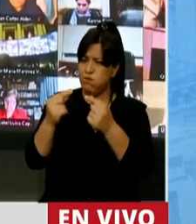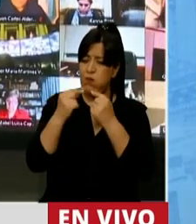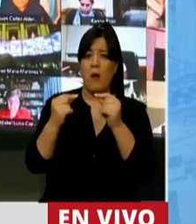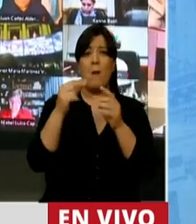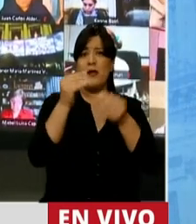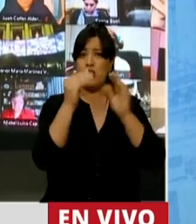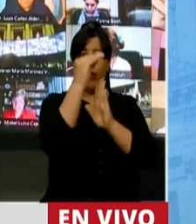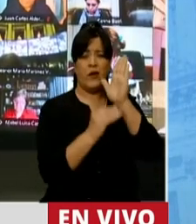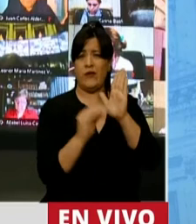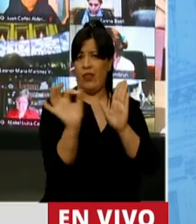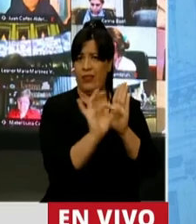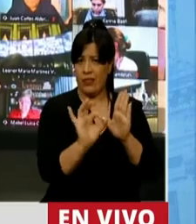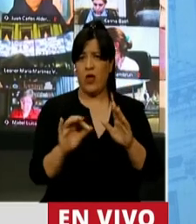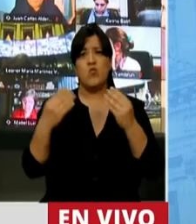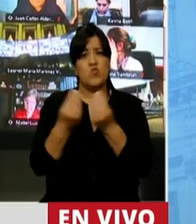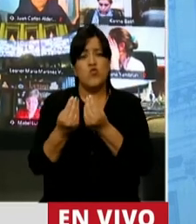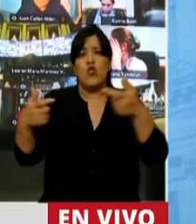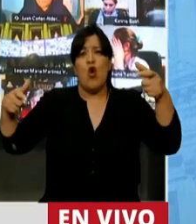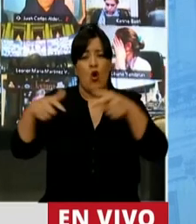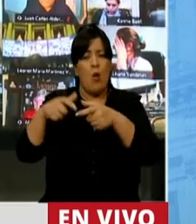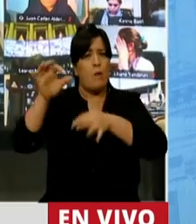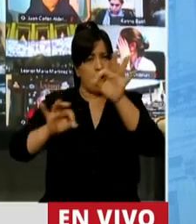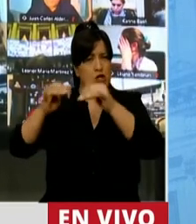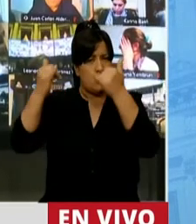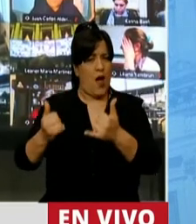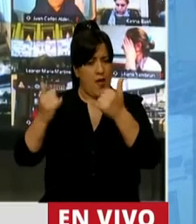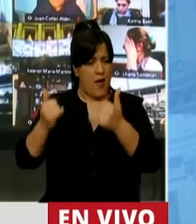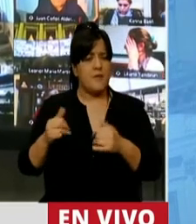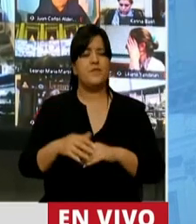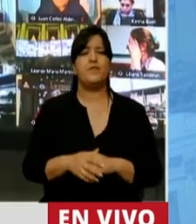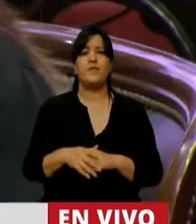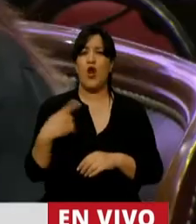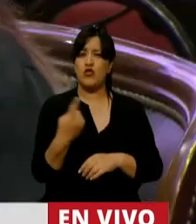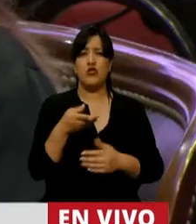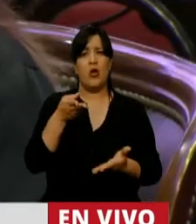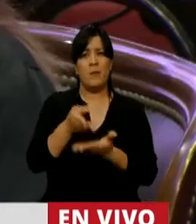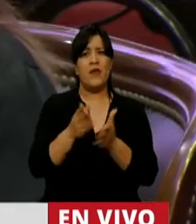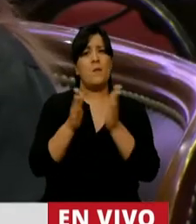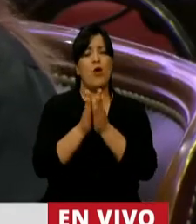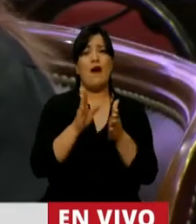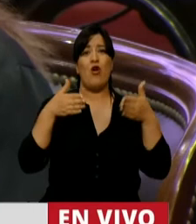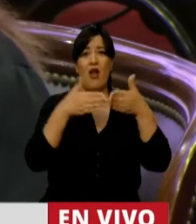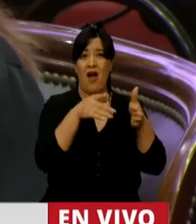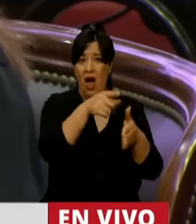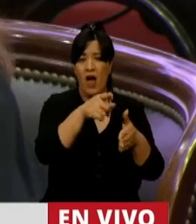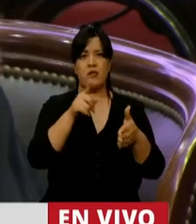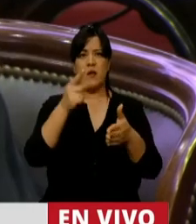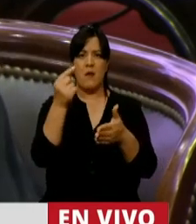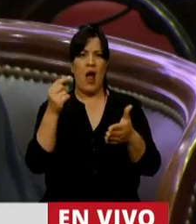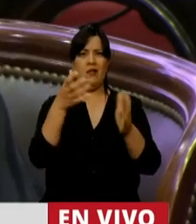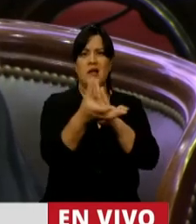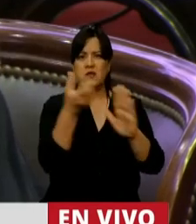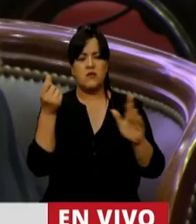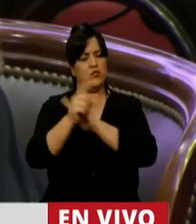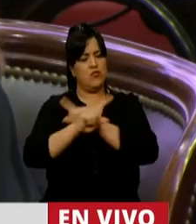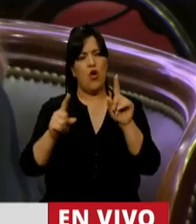proyectos dentro de la comisión. Pedimos, por favor, que no se financie la agencia ni las inversiones en materia